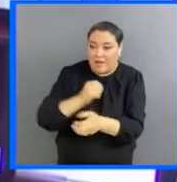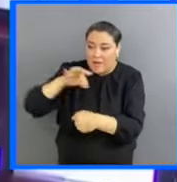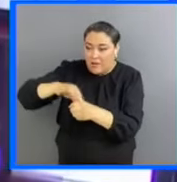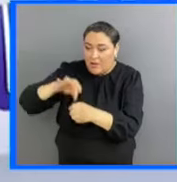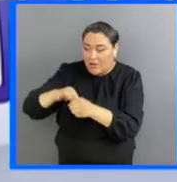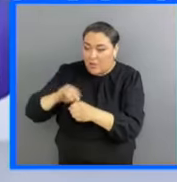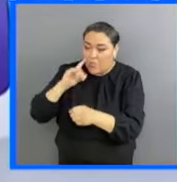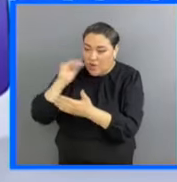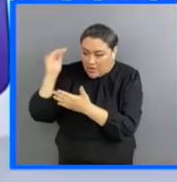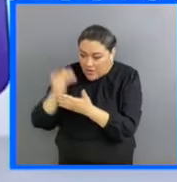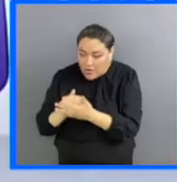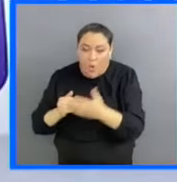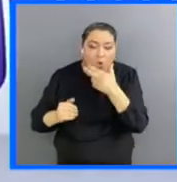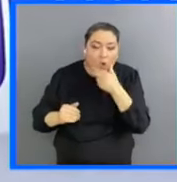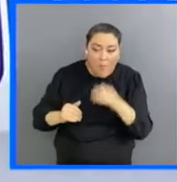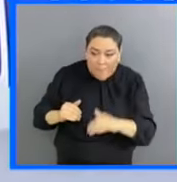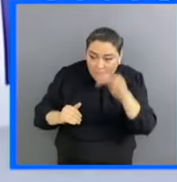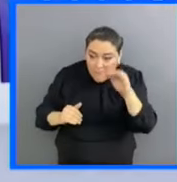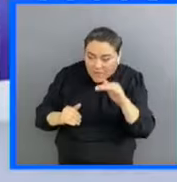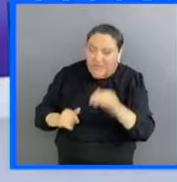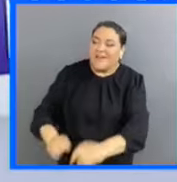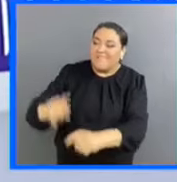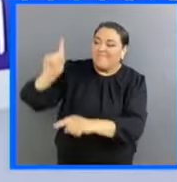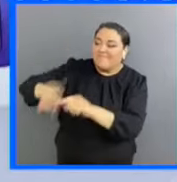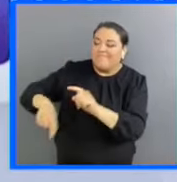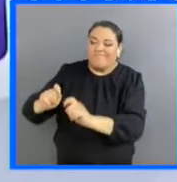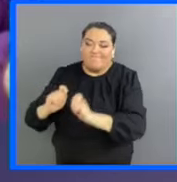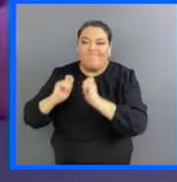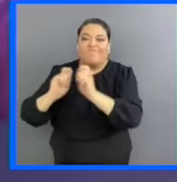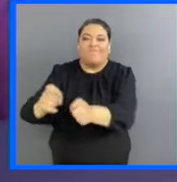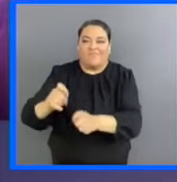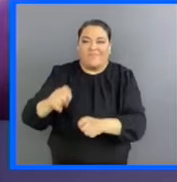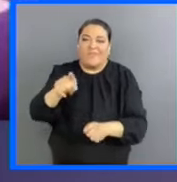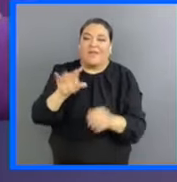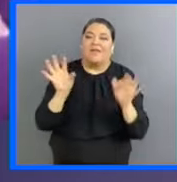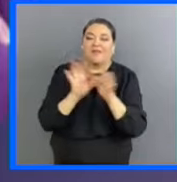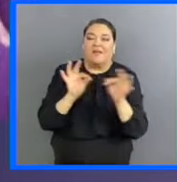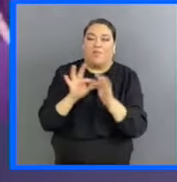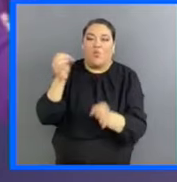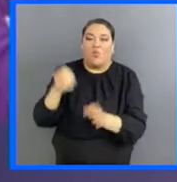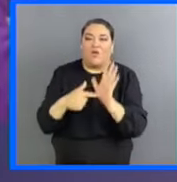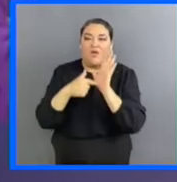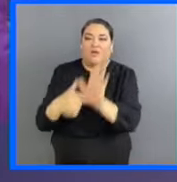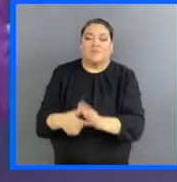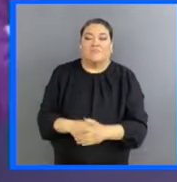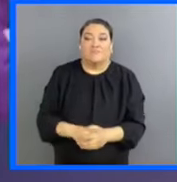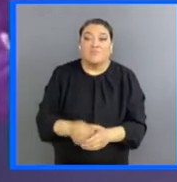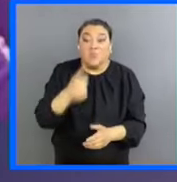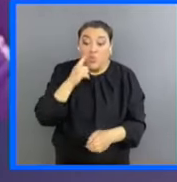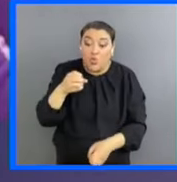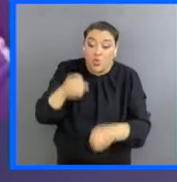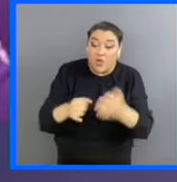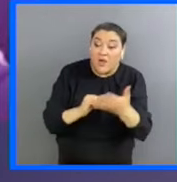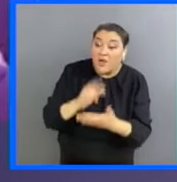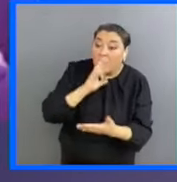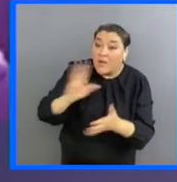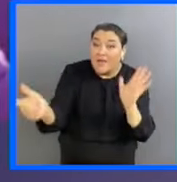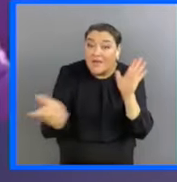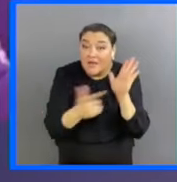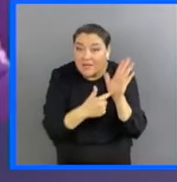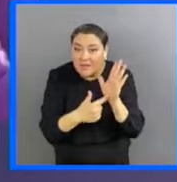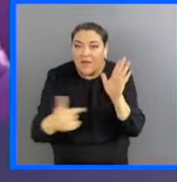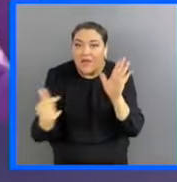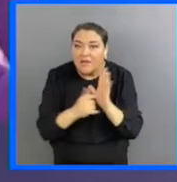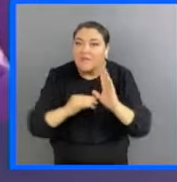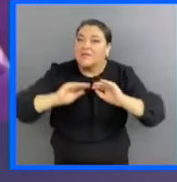las elecciones de magistraturas y judicaturas federales. Y entonces este criterio le da la congruencia, porque igual